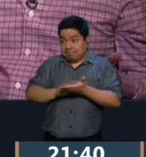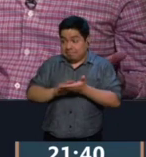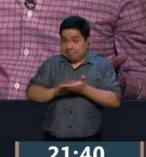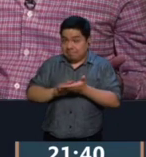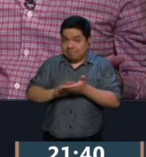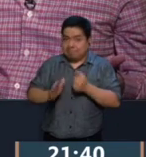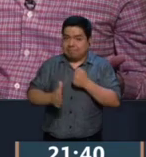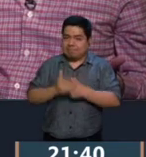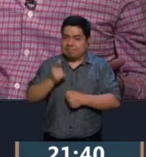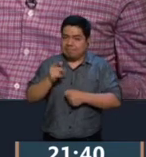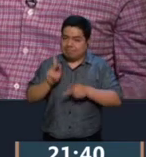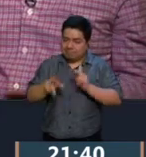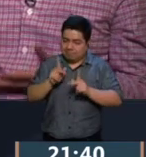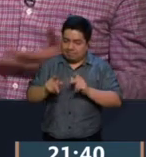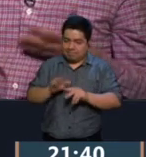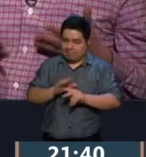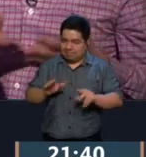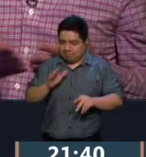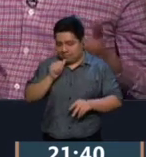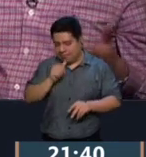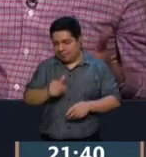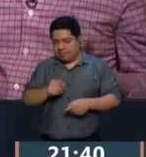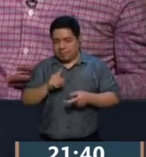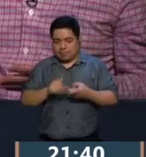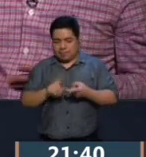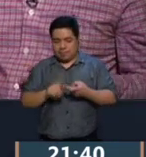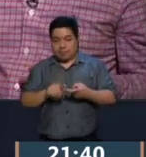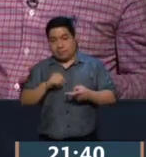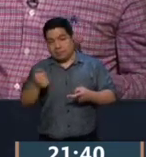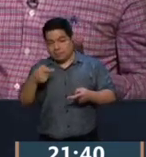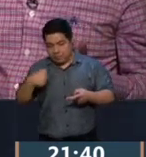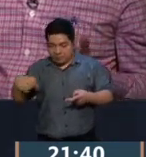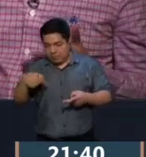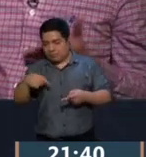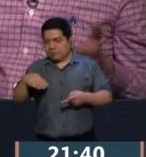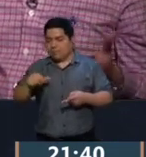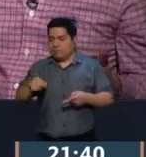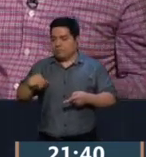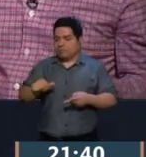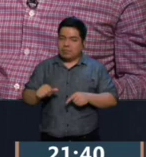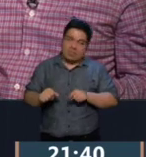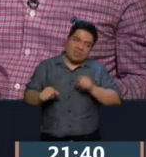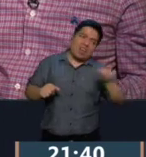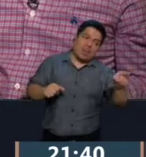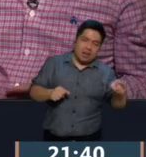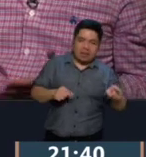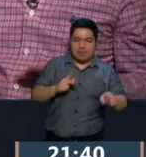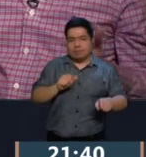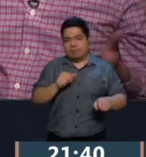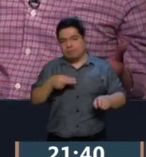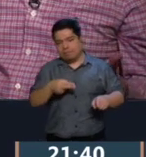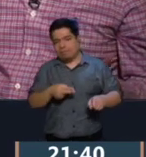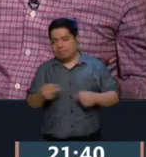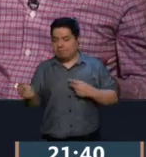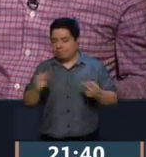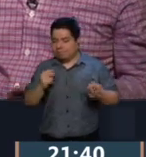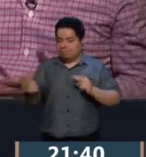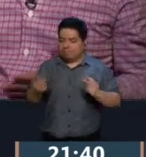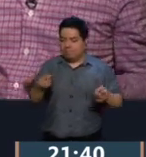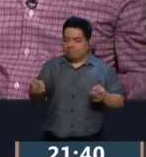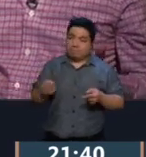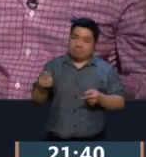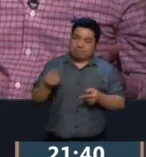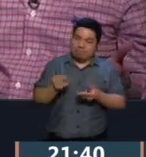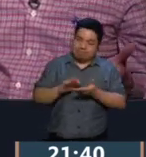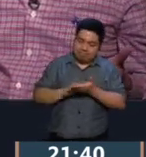conversación pública no está correcto. Coincido. También hay gente de nuestro lado que ha dicho que fue el PAN quien lo contaminó. Esas tampoco dos versiones creo que el creo PAN que